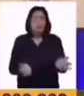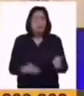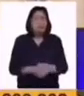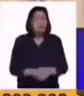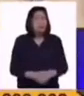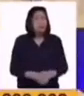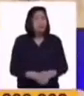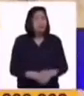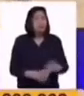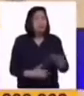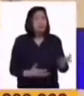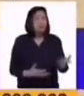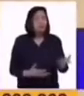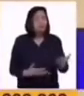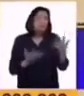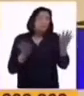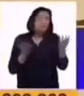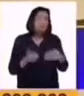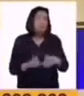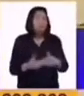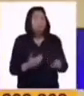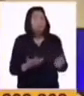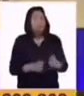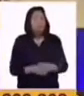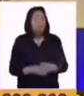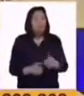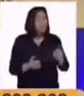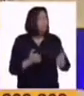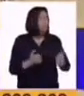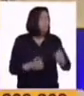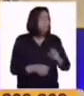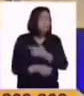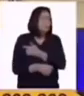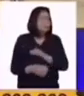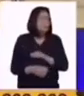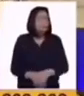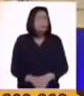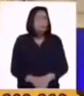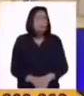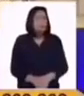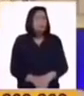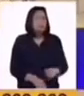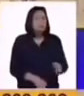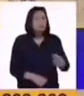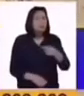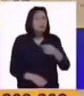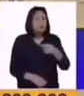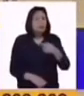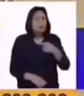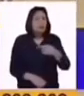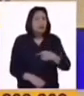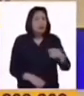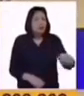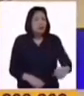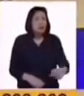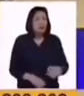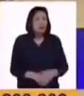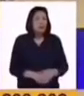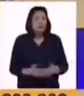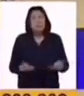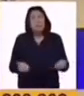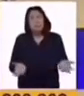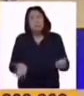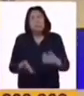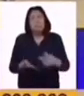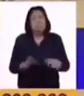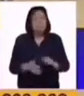así. ¿Ah? Y ni modo, pues. ¿Cuál vacuna le están poniendo? La China. ¿Ya?